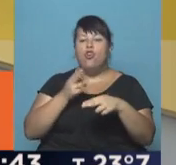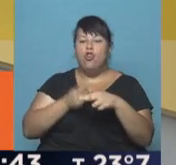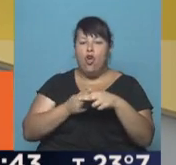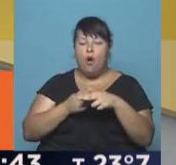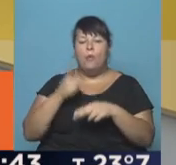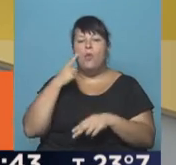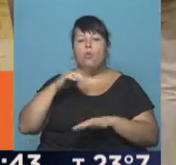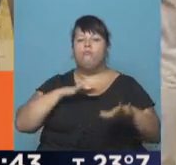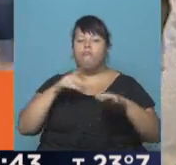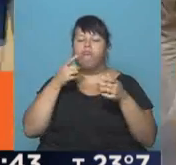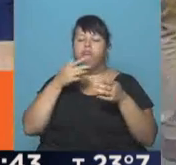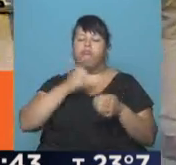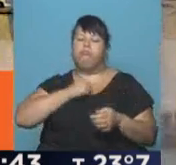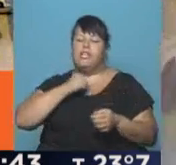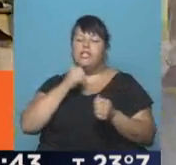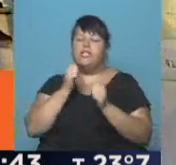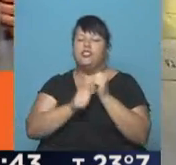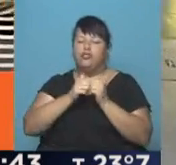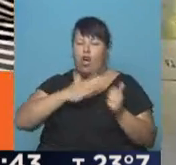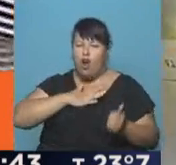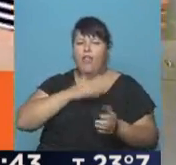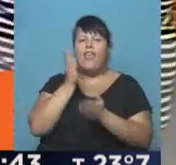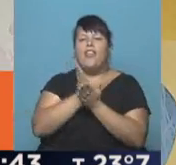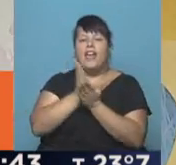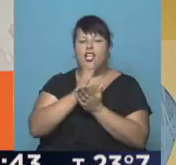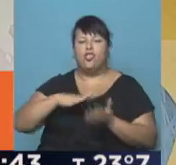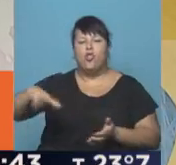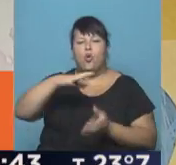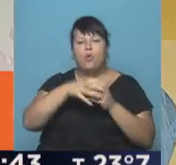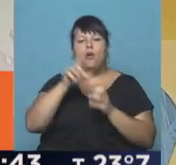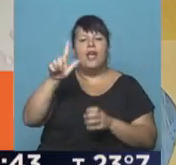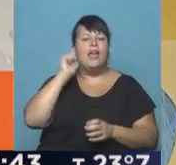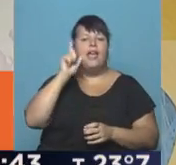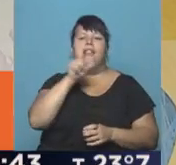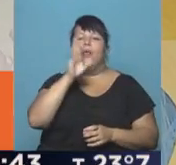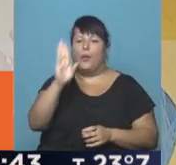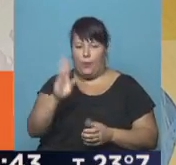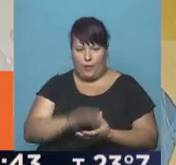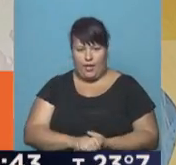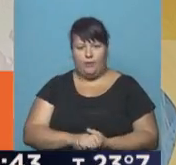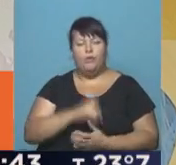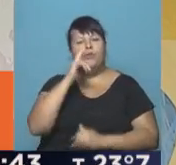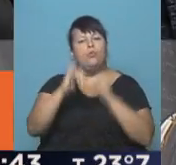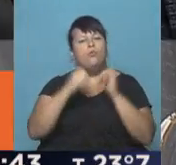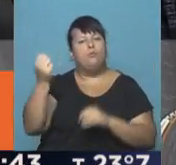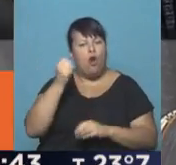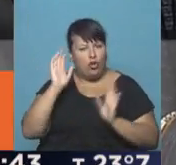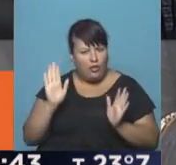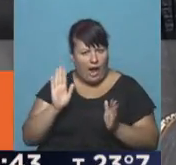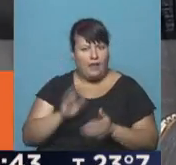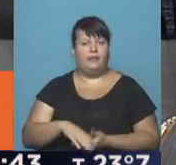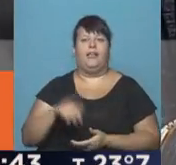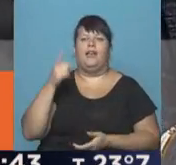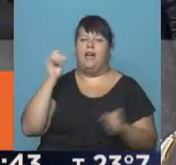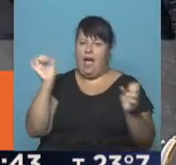es el de un activista y militante histórico de los derechos del colectivo LGTB. Creo que es un dato muy significativo que